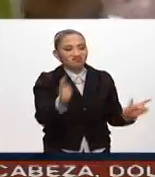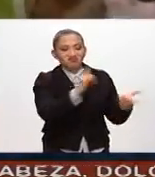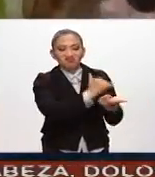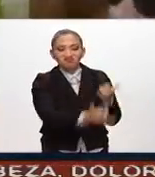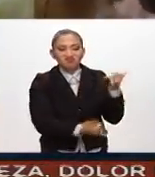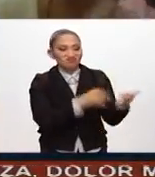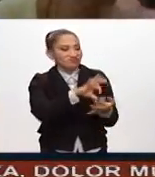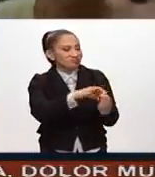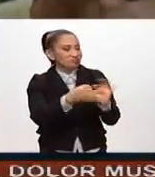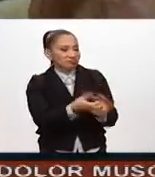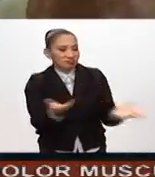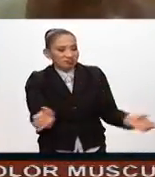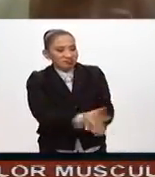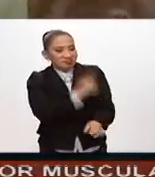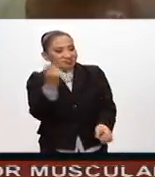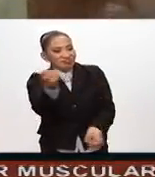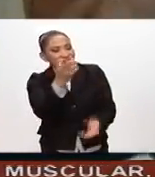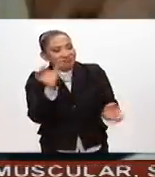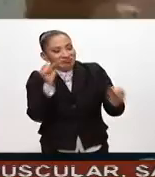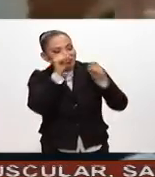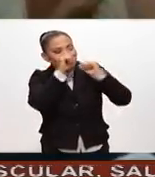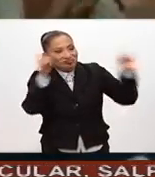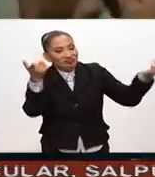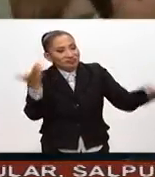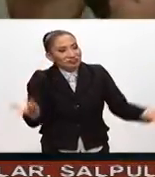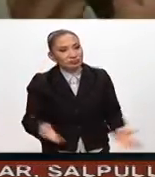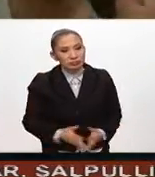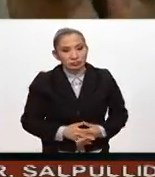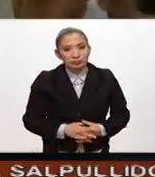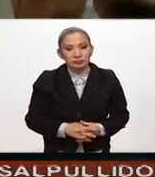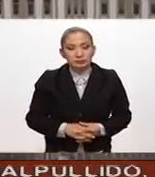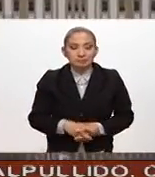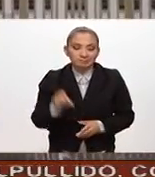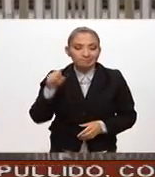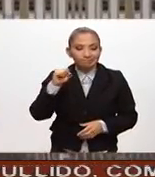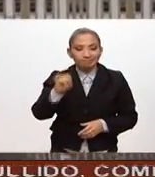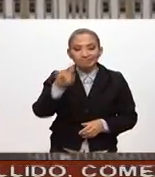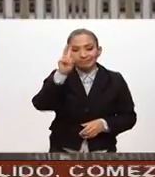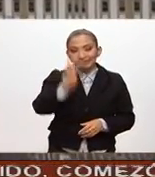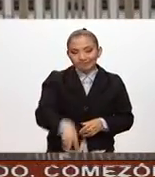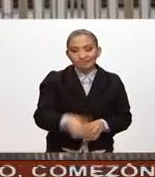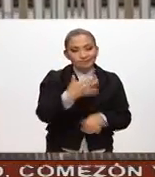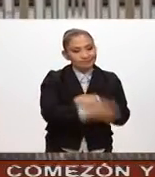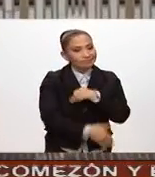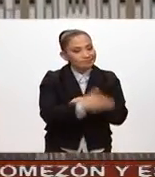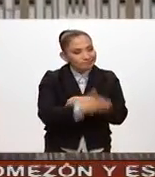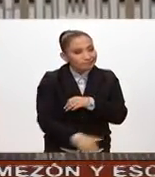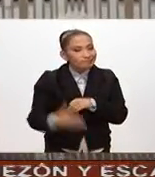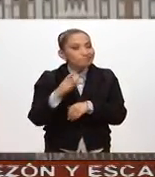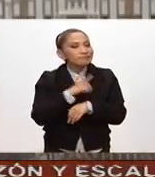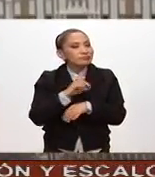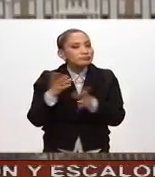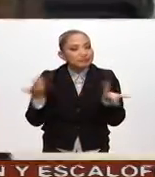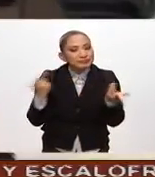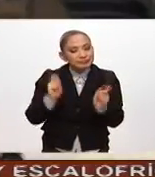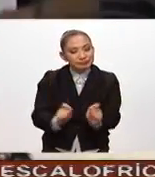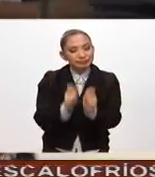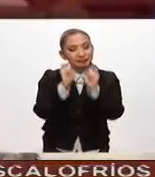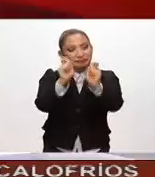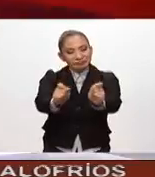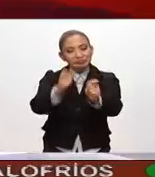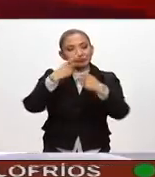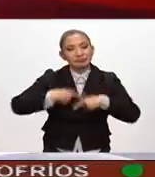es ciertamente sorprendente y revelador. Pues así es, Heriberto. Pues mientras tanto, se damos de la batuta a